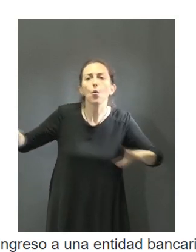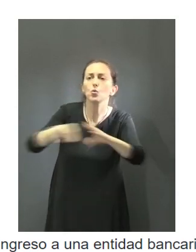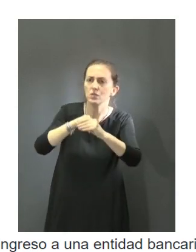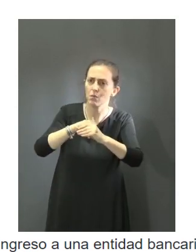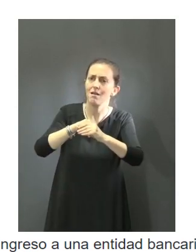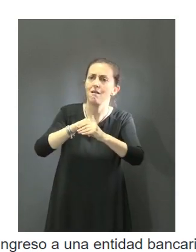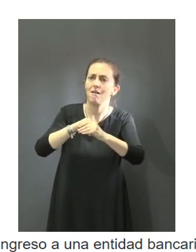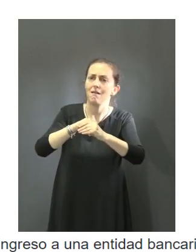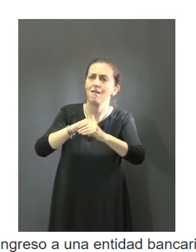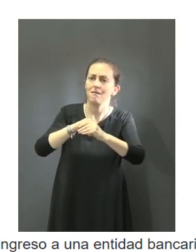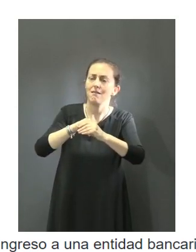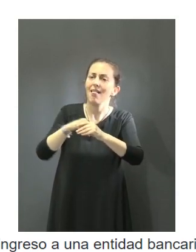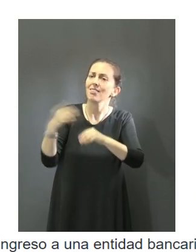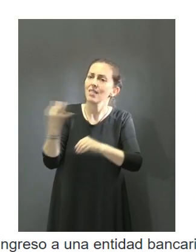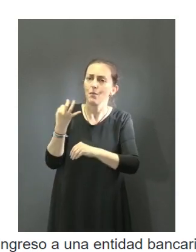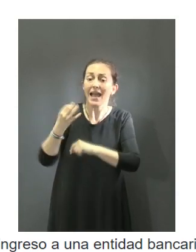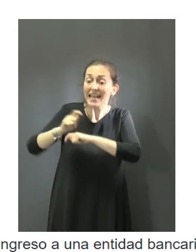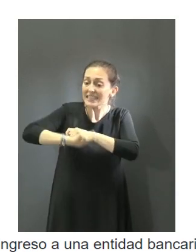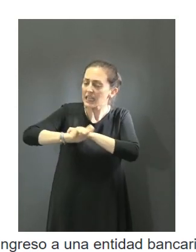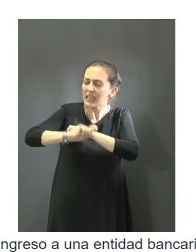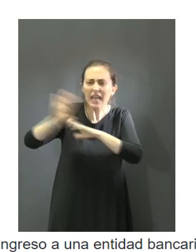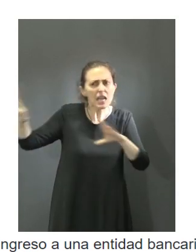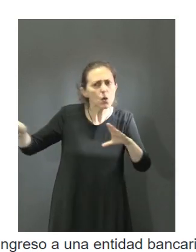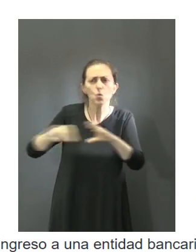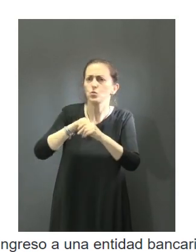la principal estrategia